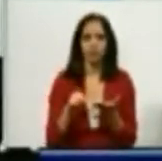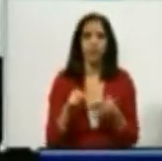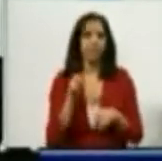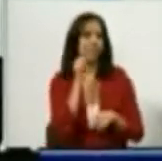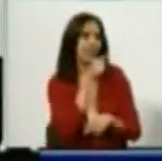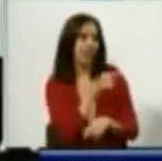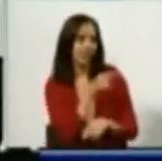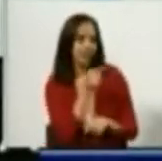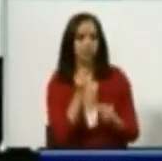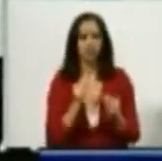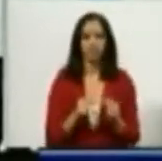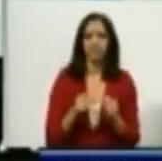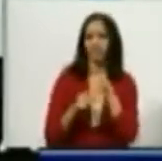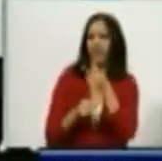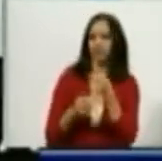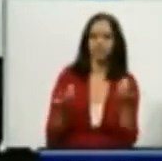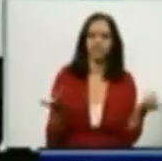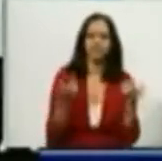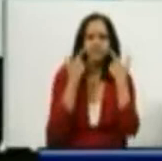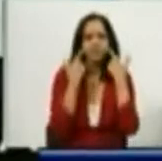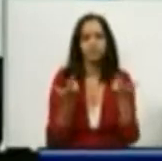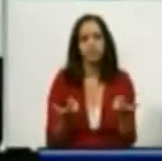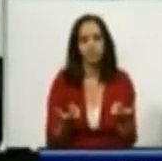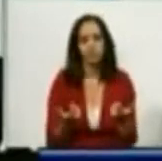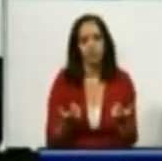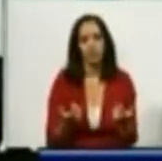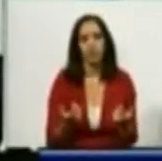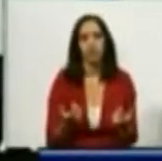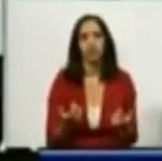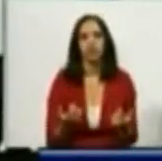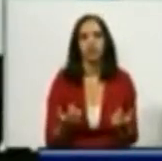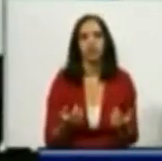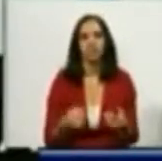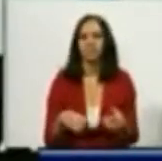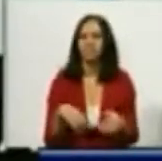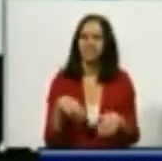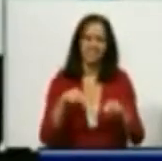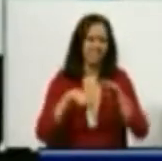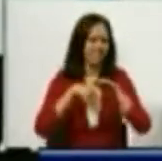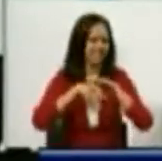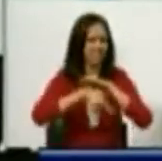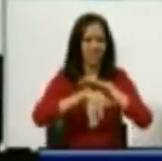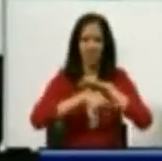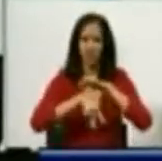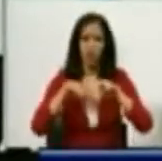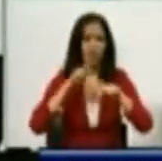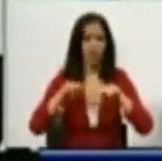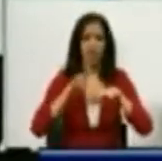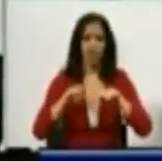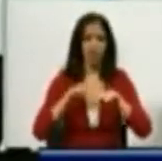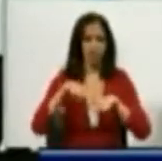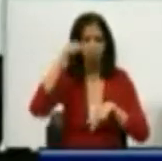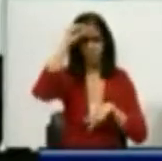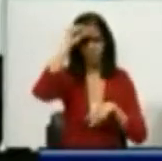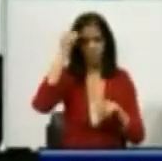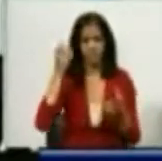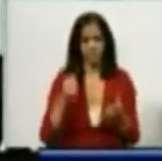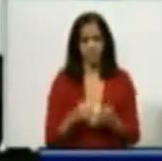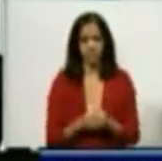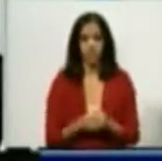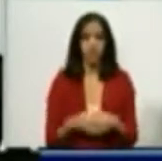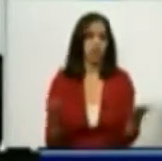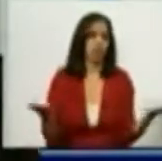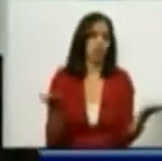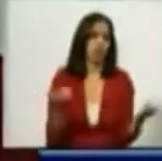fulanito o sea mira nimiedades que dejen la pistolada de quien es el que va a ser presidente